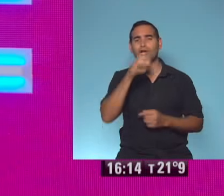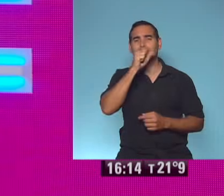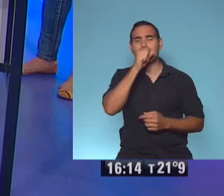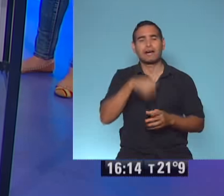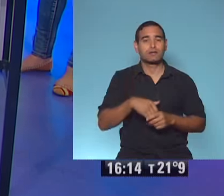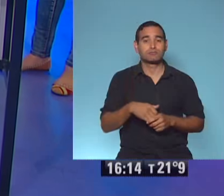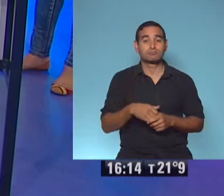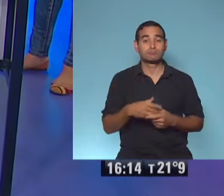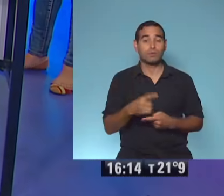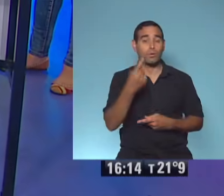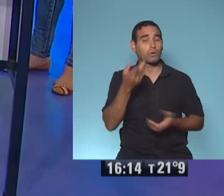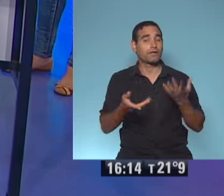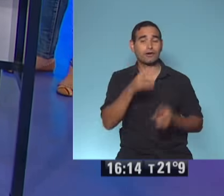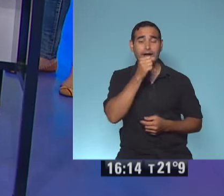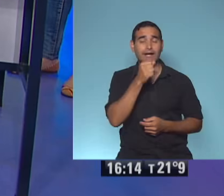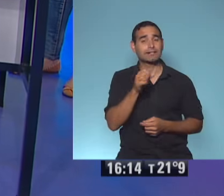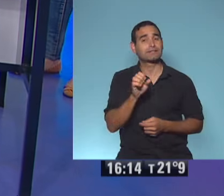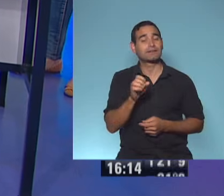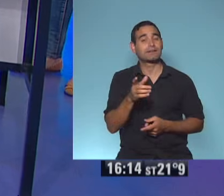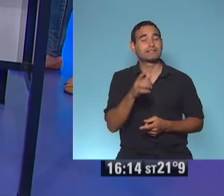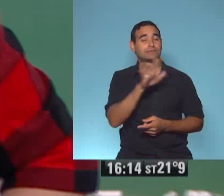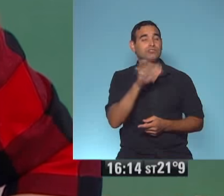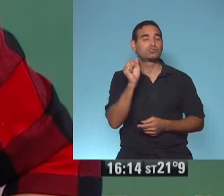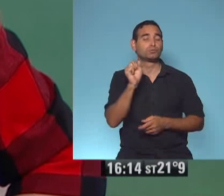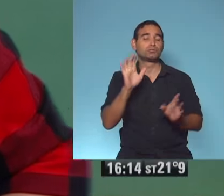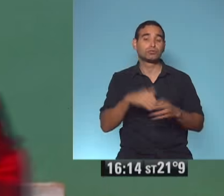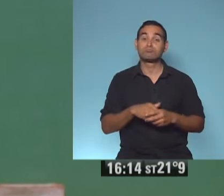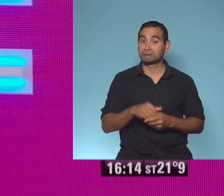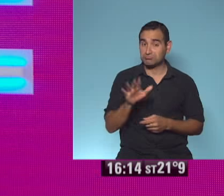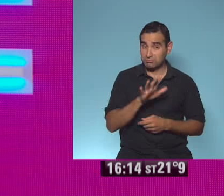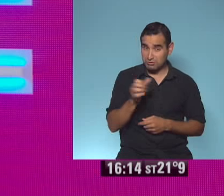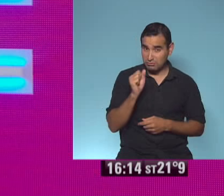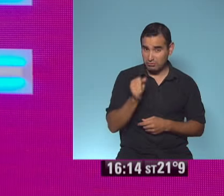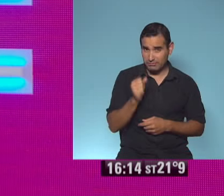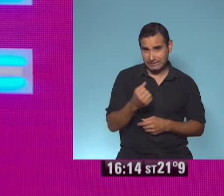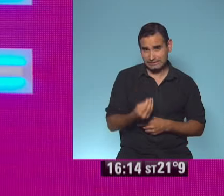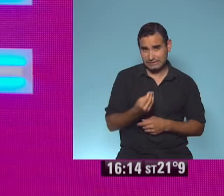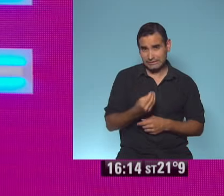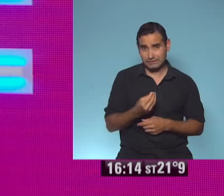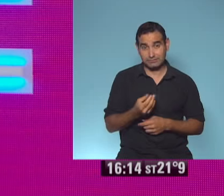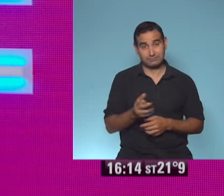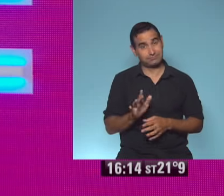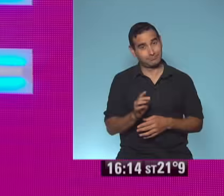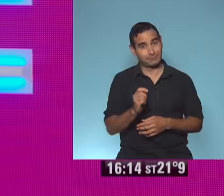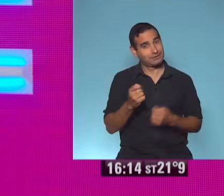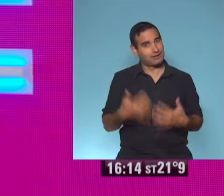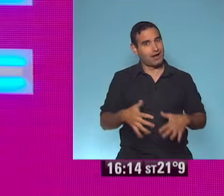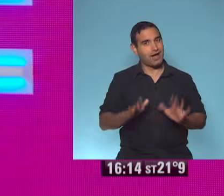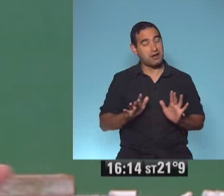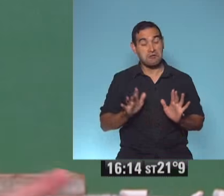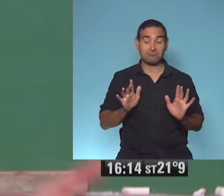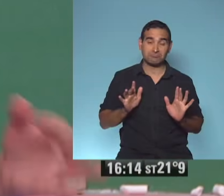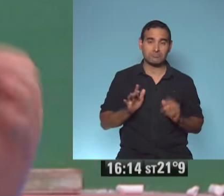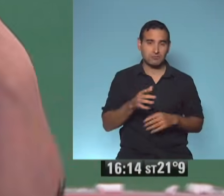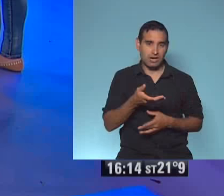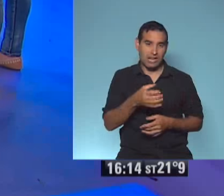naranja, Erika? El kilo de naranja lo estoy cobrando $55. ¿55 pesos? Está un poco caro, pero bueno. Pero